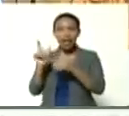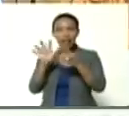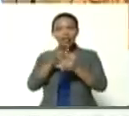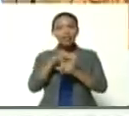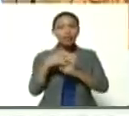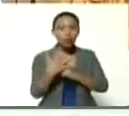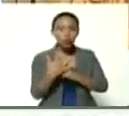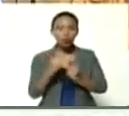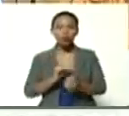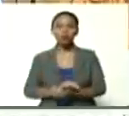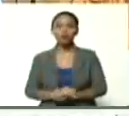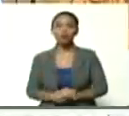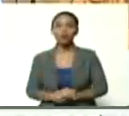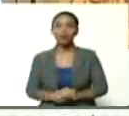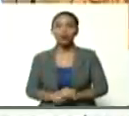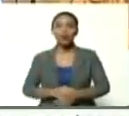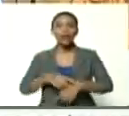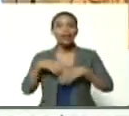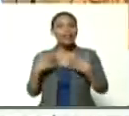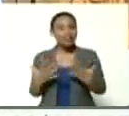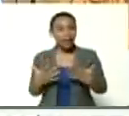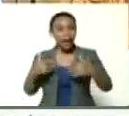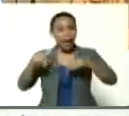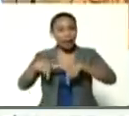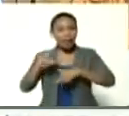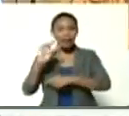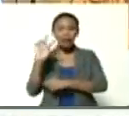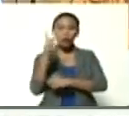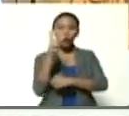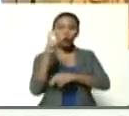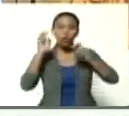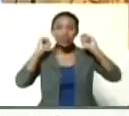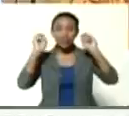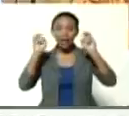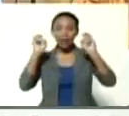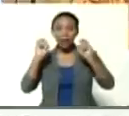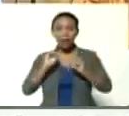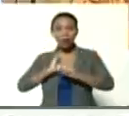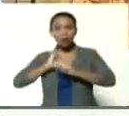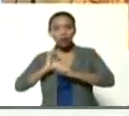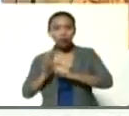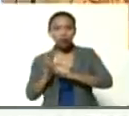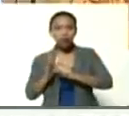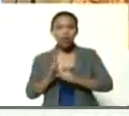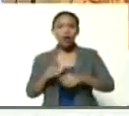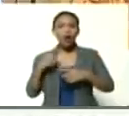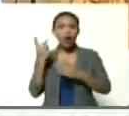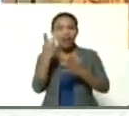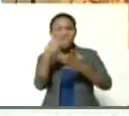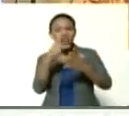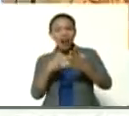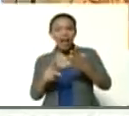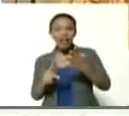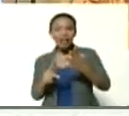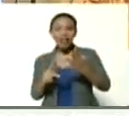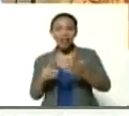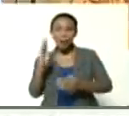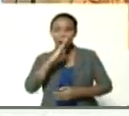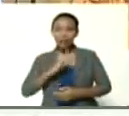situación de esta segunda ola del coronavirus con la variante